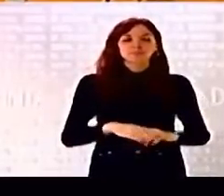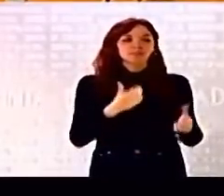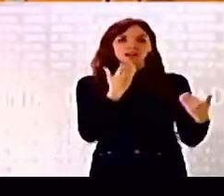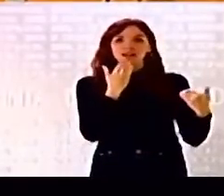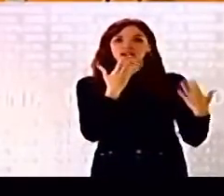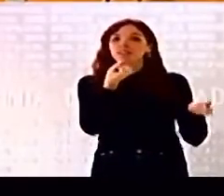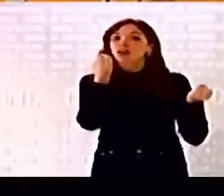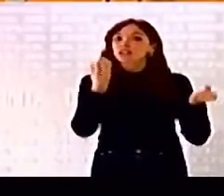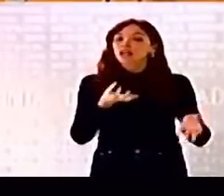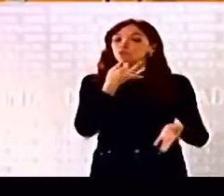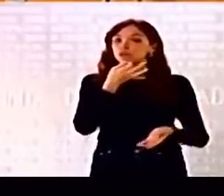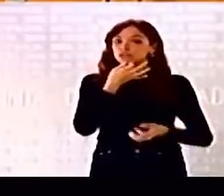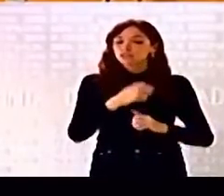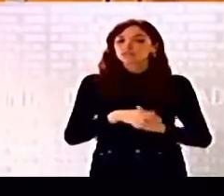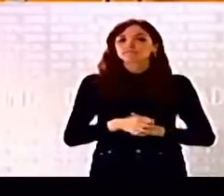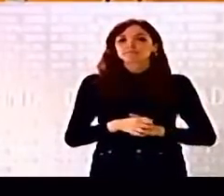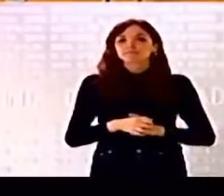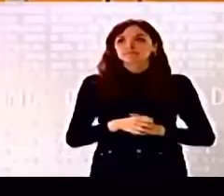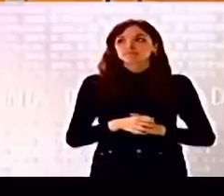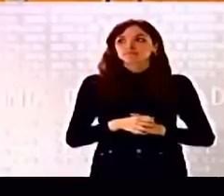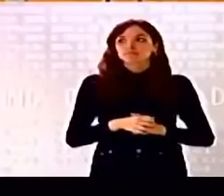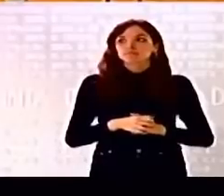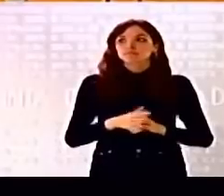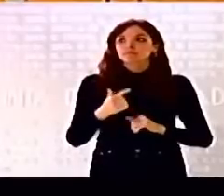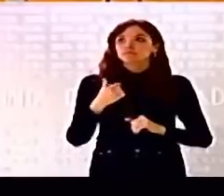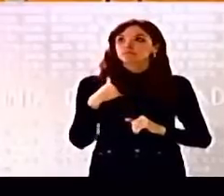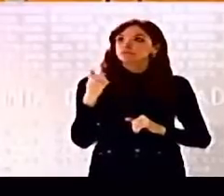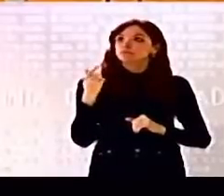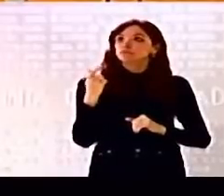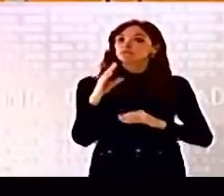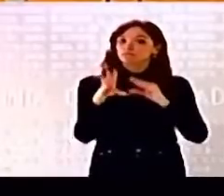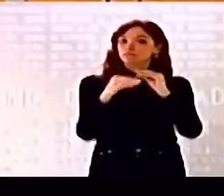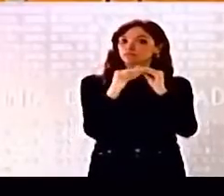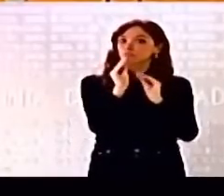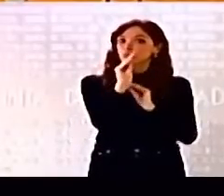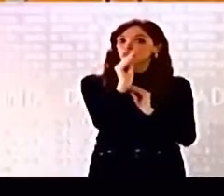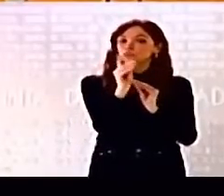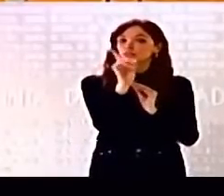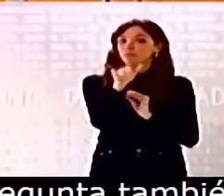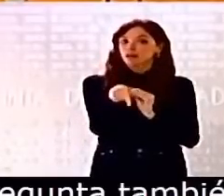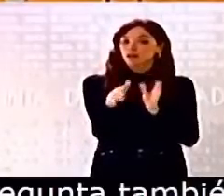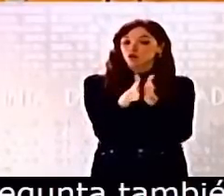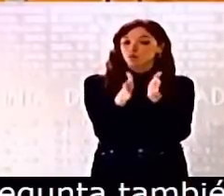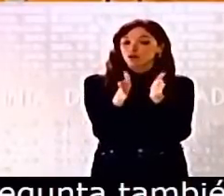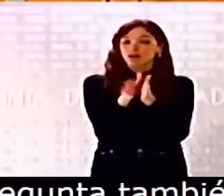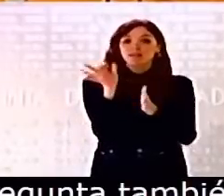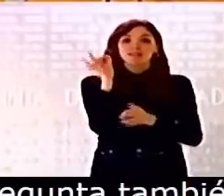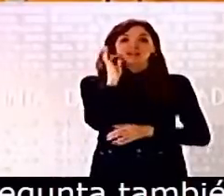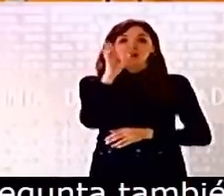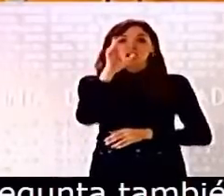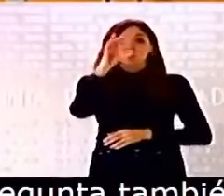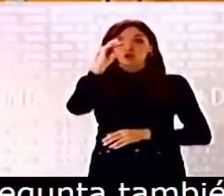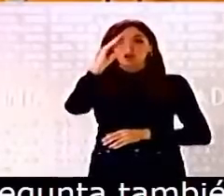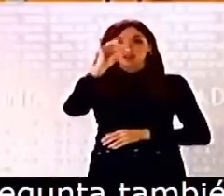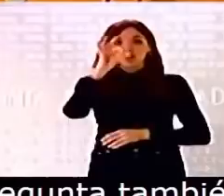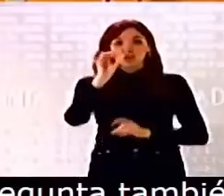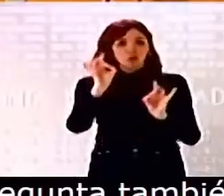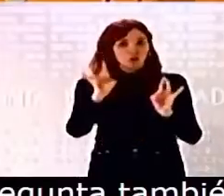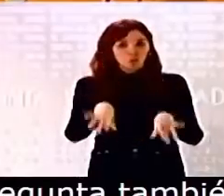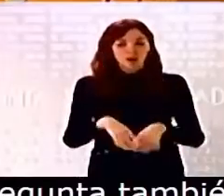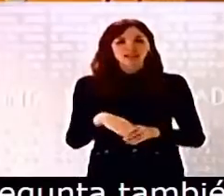Gracias, ¿qué tal? Buenas tardes. Yo volvía a la pregunta también que le ha hecho mi compañera Rocío acerca de ese cambio en